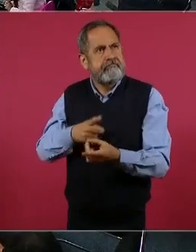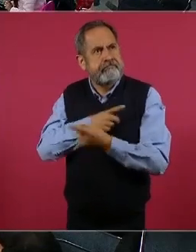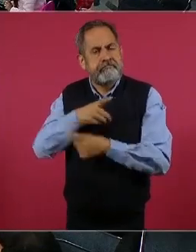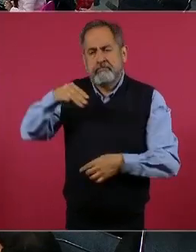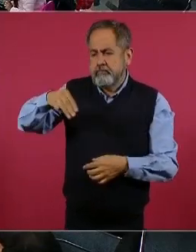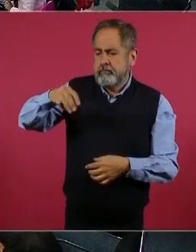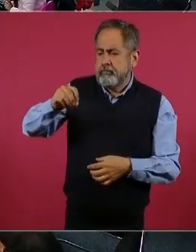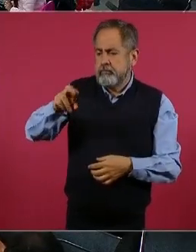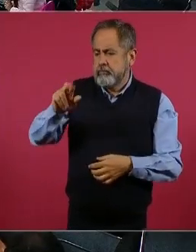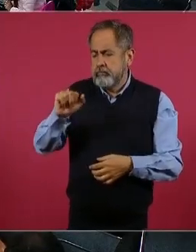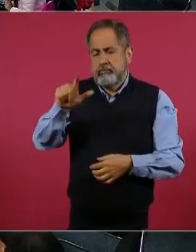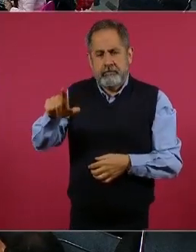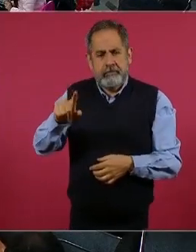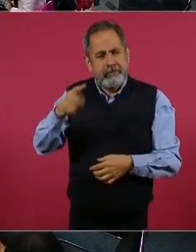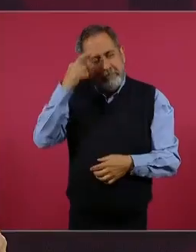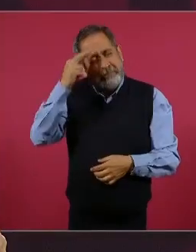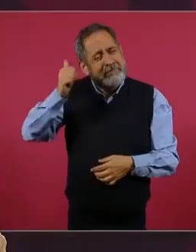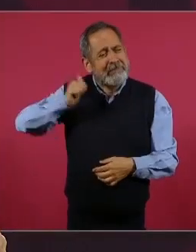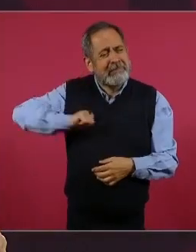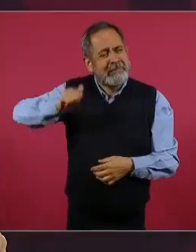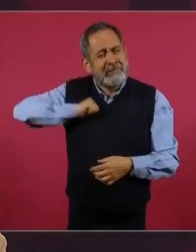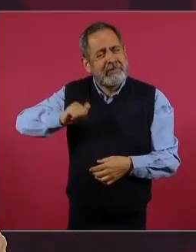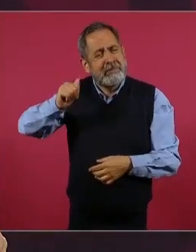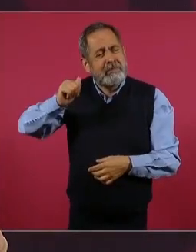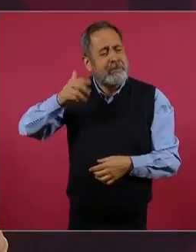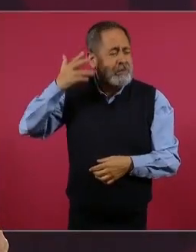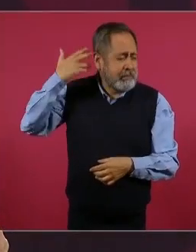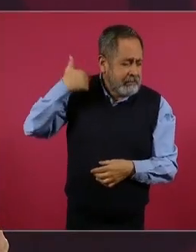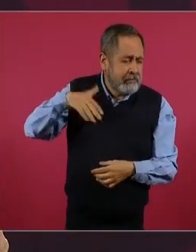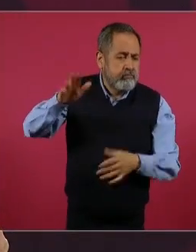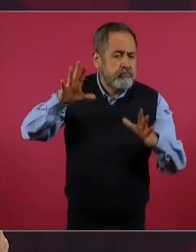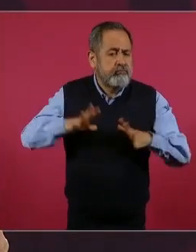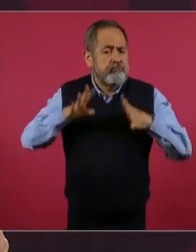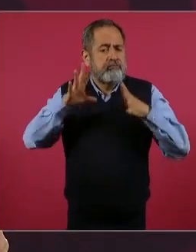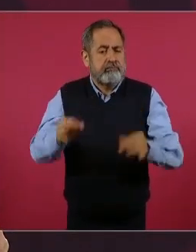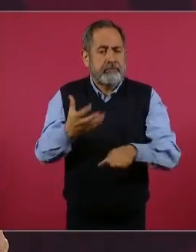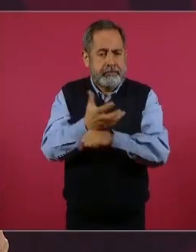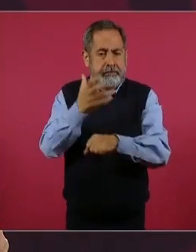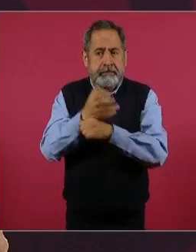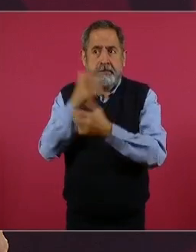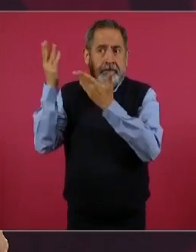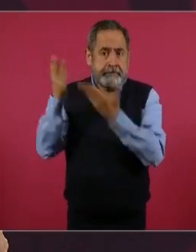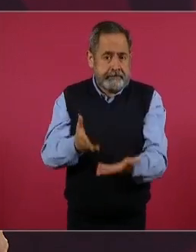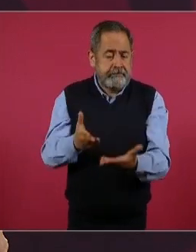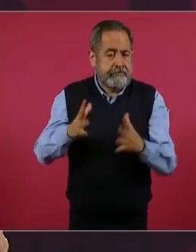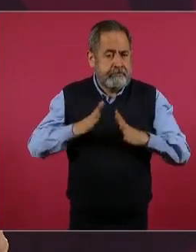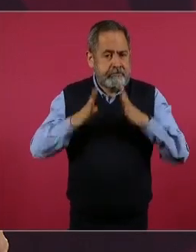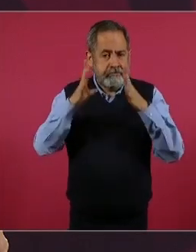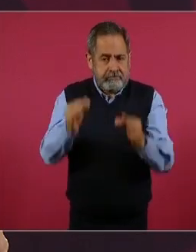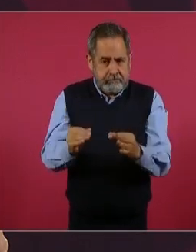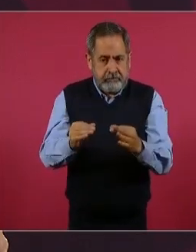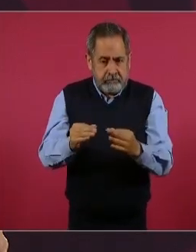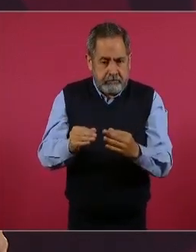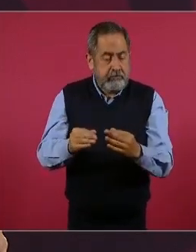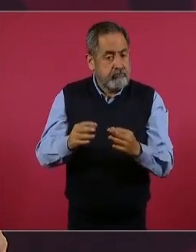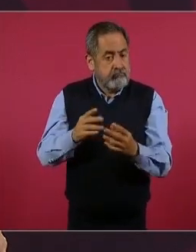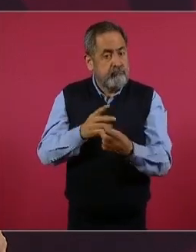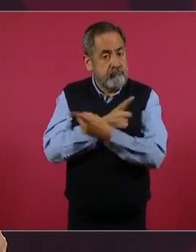de los fundadores de esa gran nación. Yo creo que eso se fue perdiendo